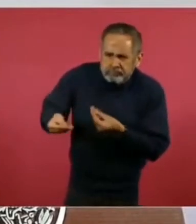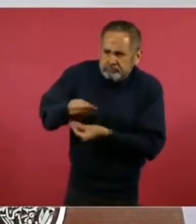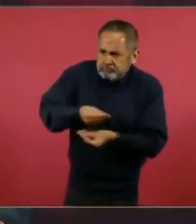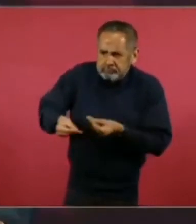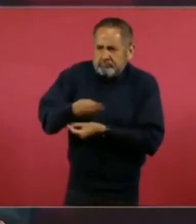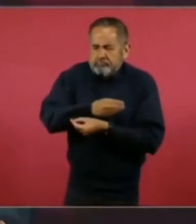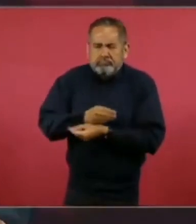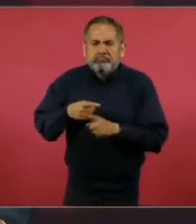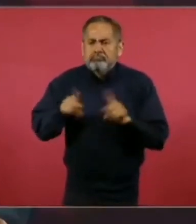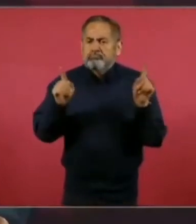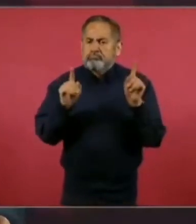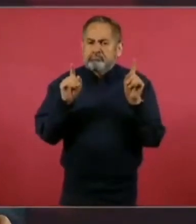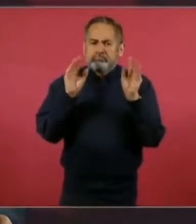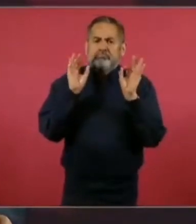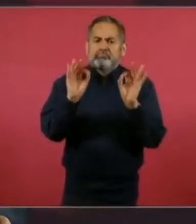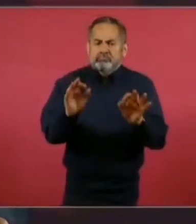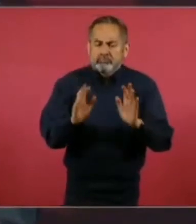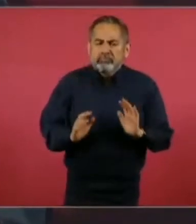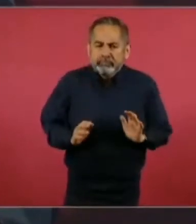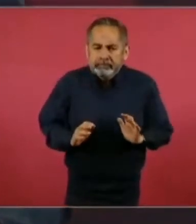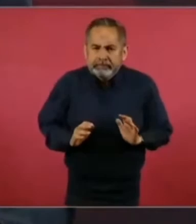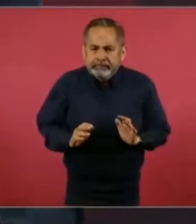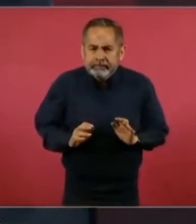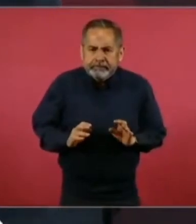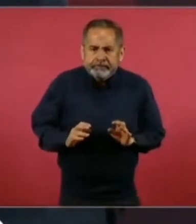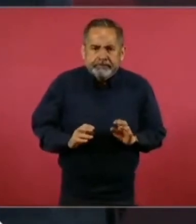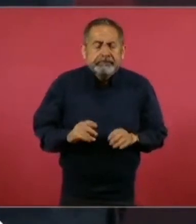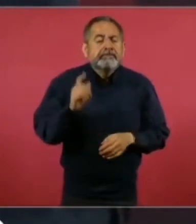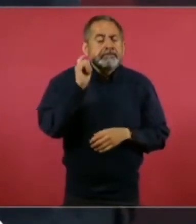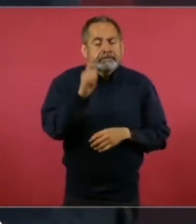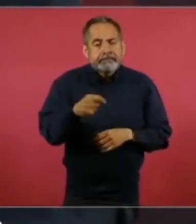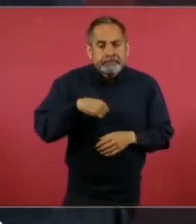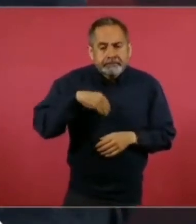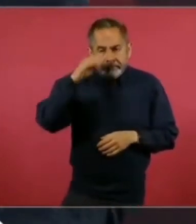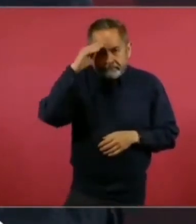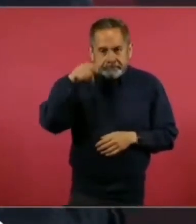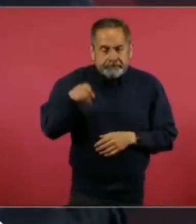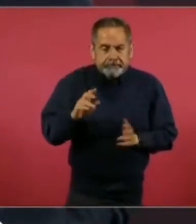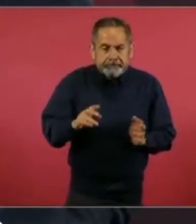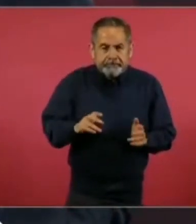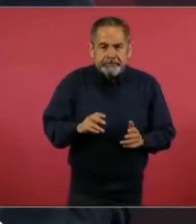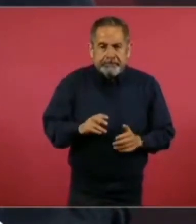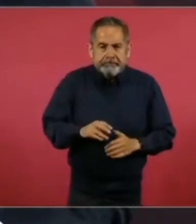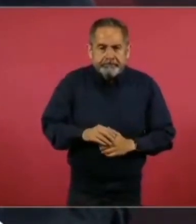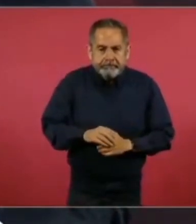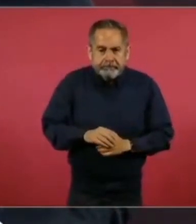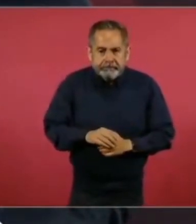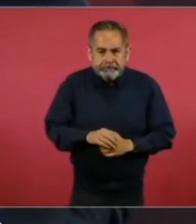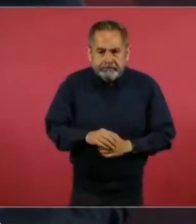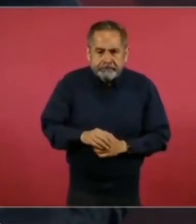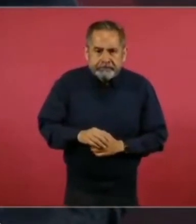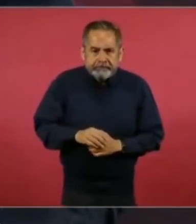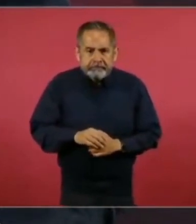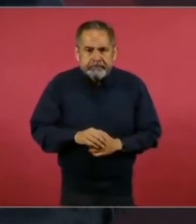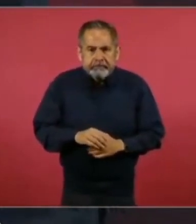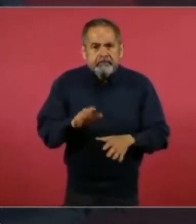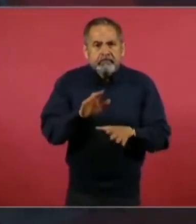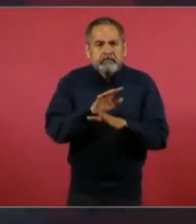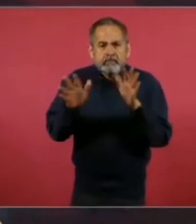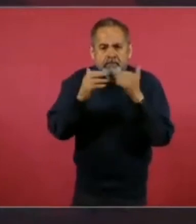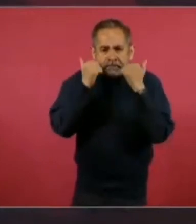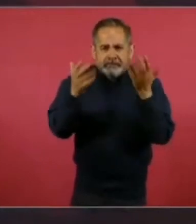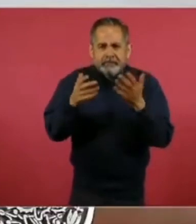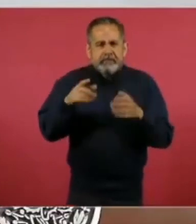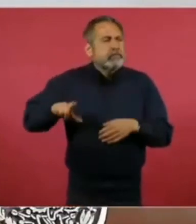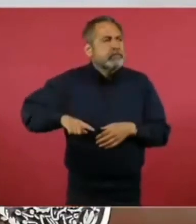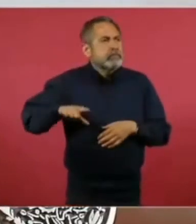No estoy insinuando de que se atreviera cualquier gobierno extranjero a